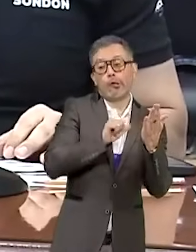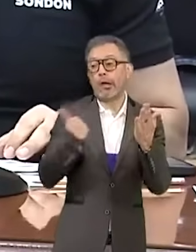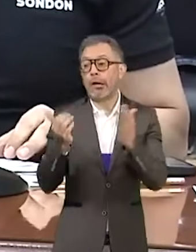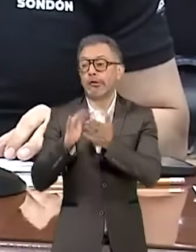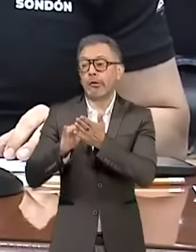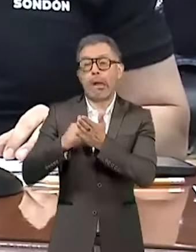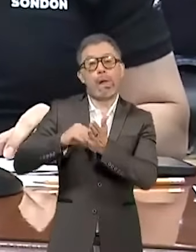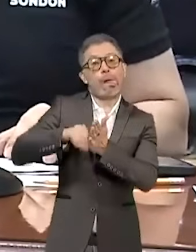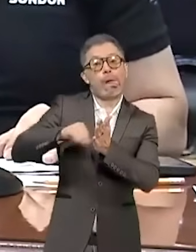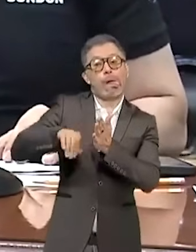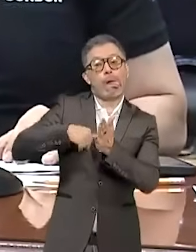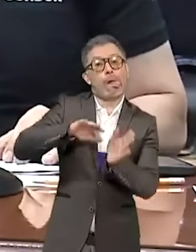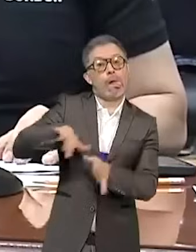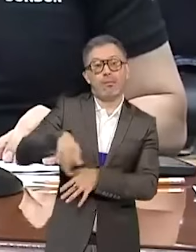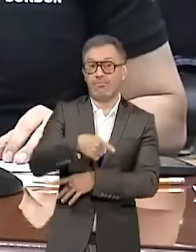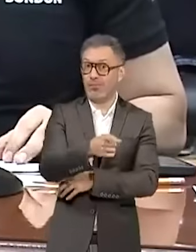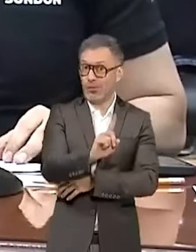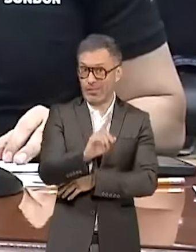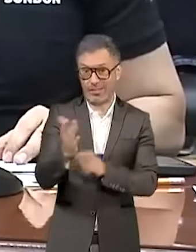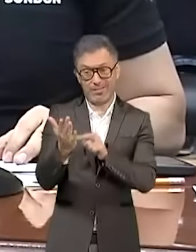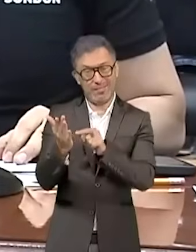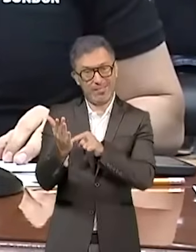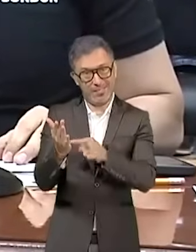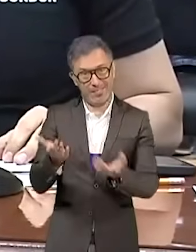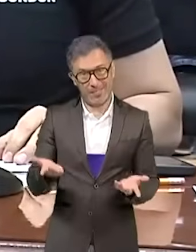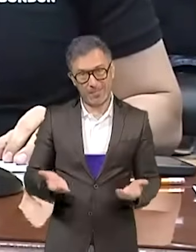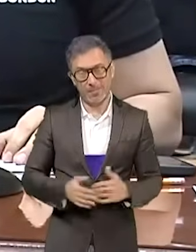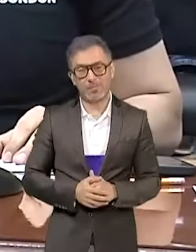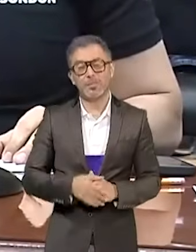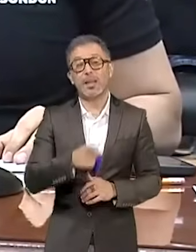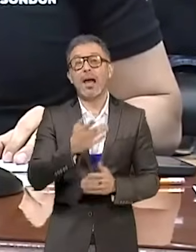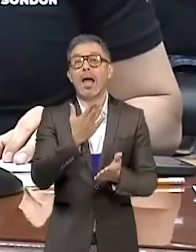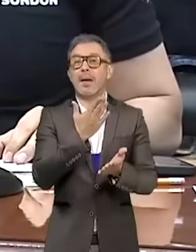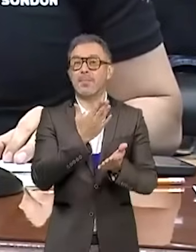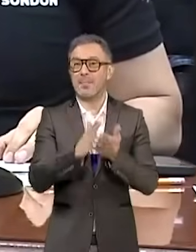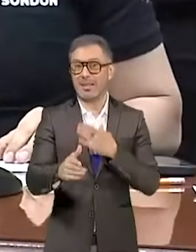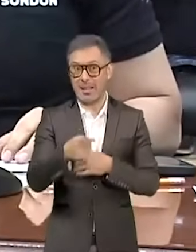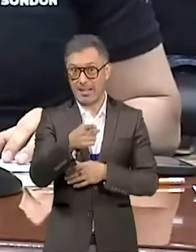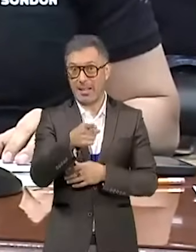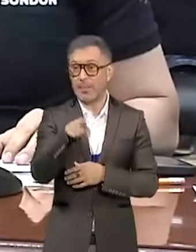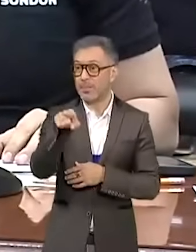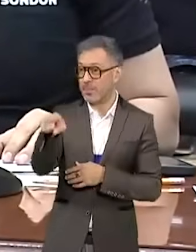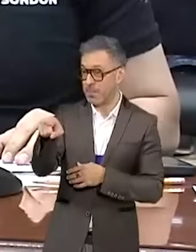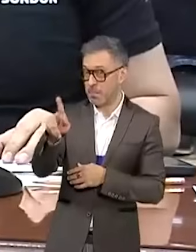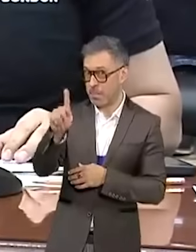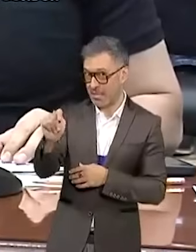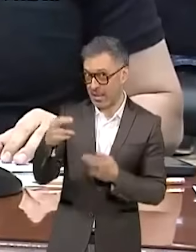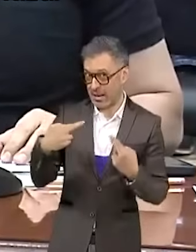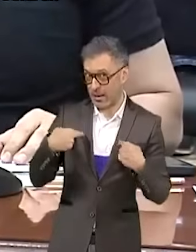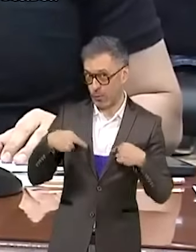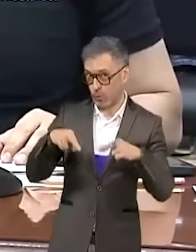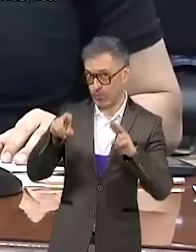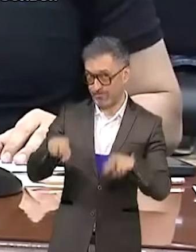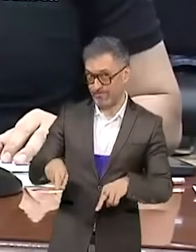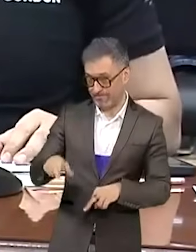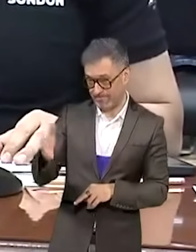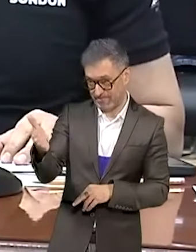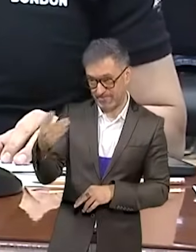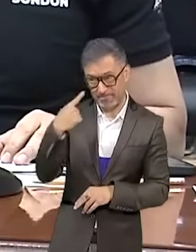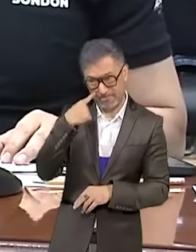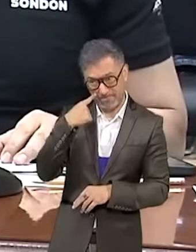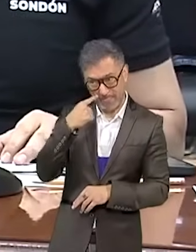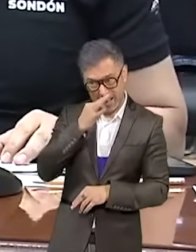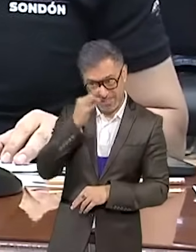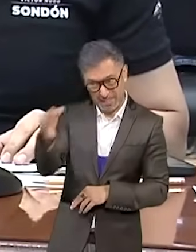Y déjeme decirle, para que tenga conocimiento, señor representante del PT, que